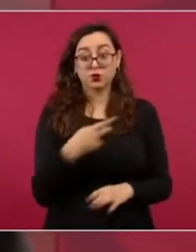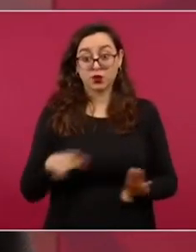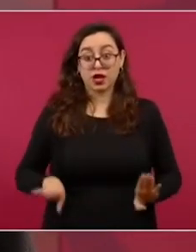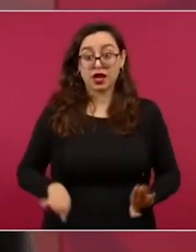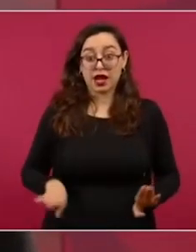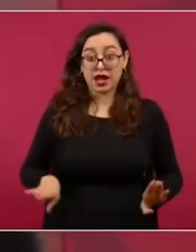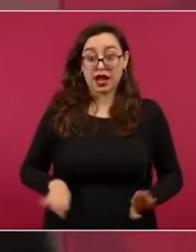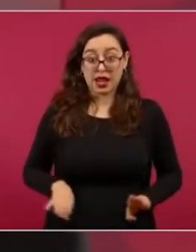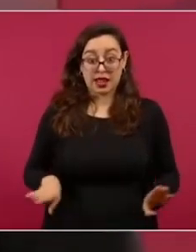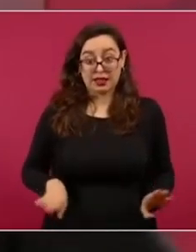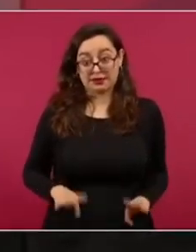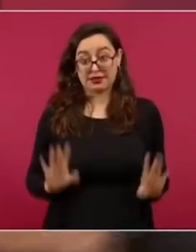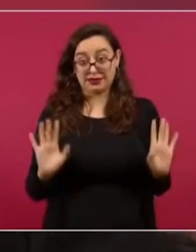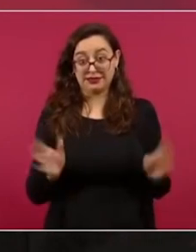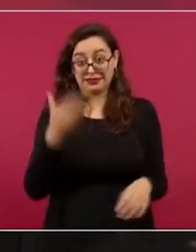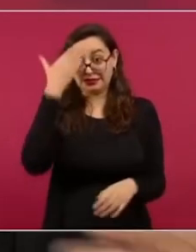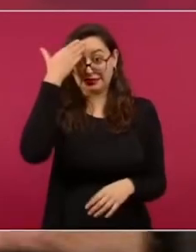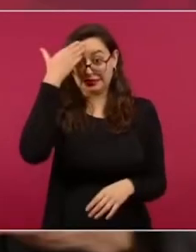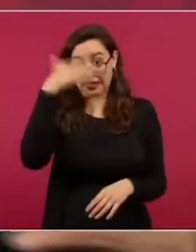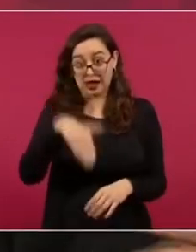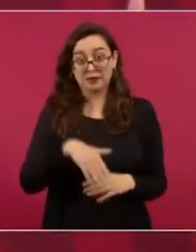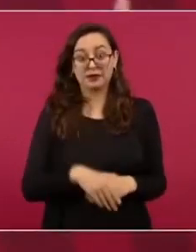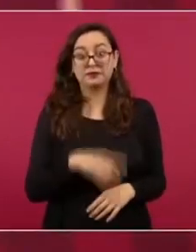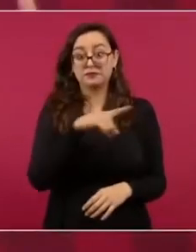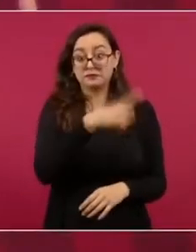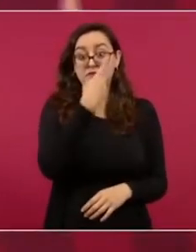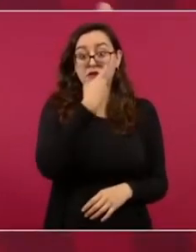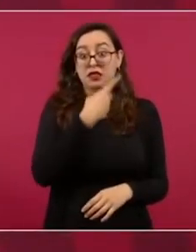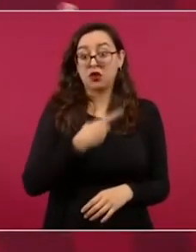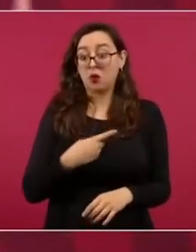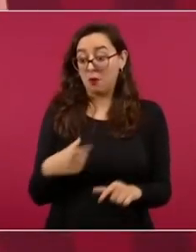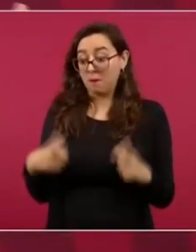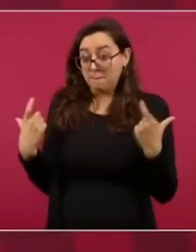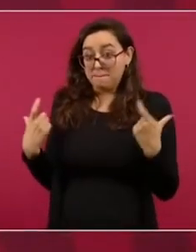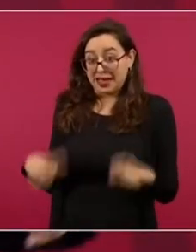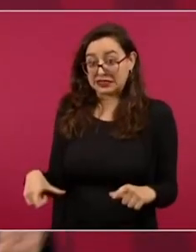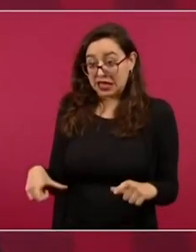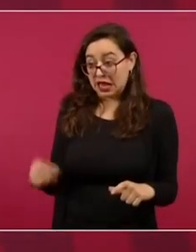me dice: hay que hacer más grande el pastel.